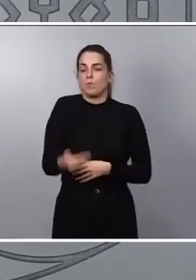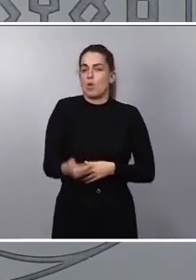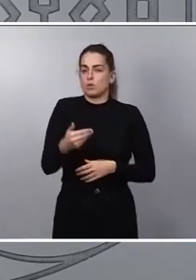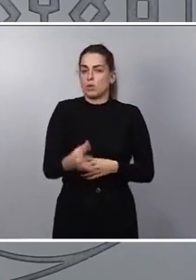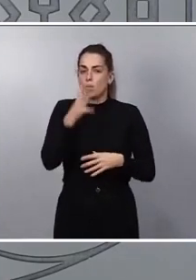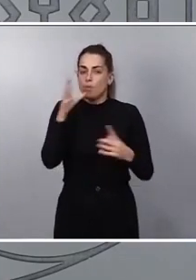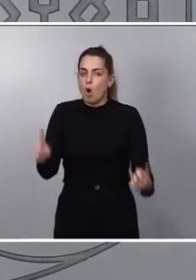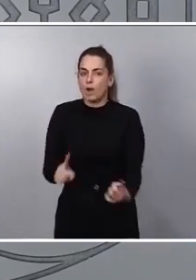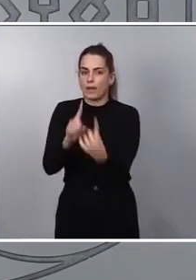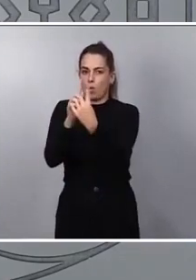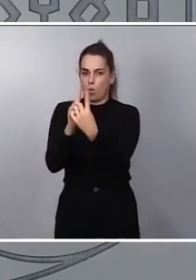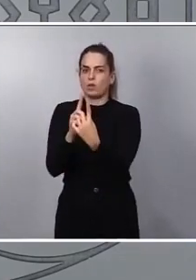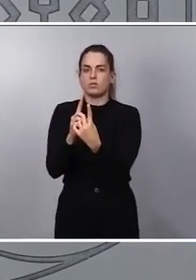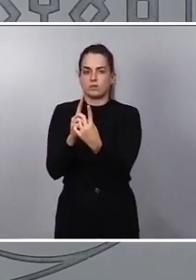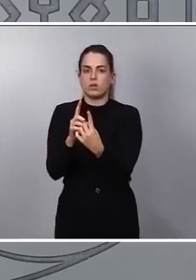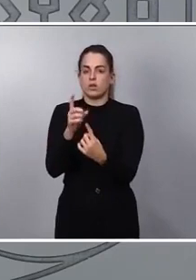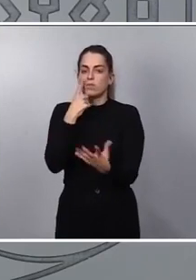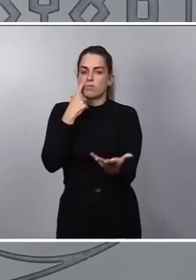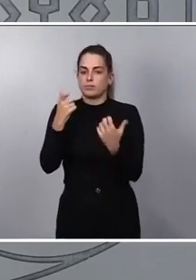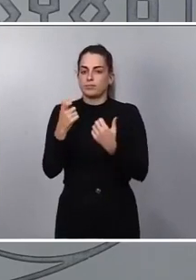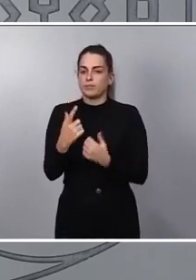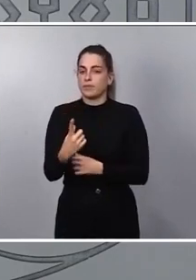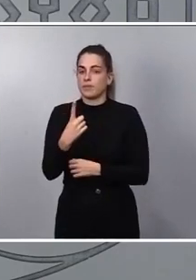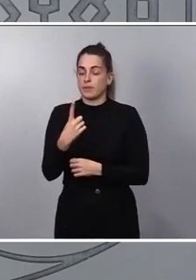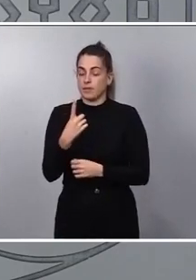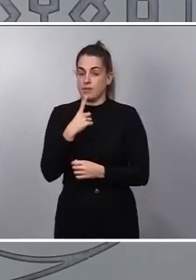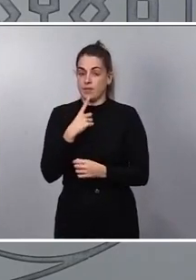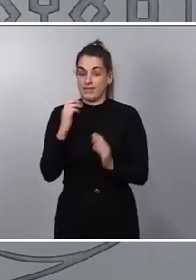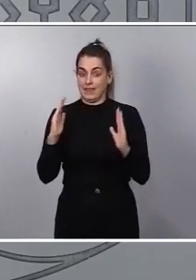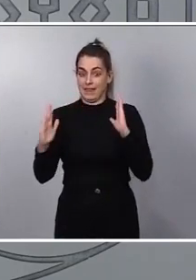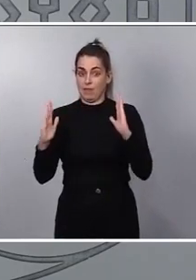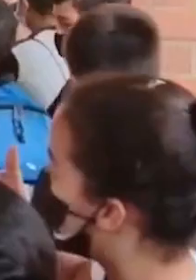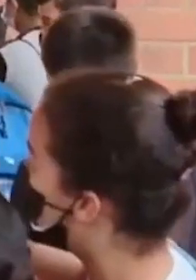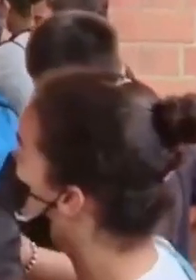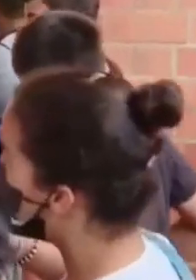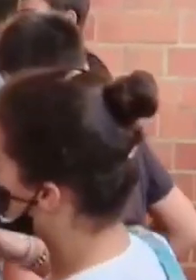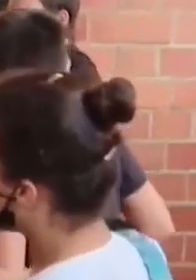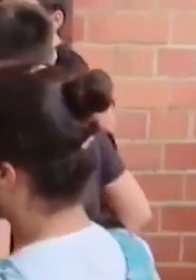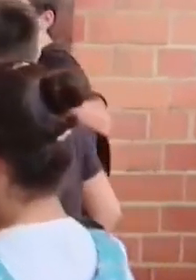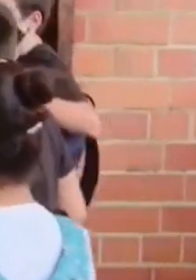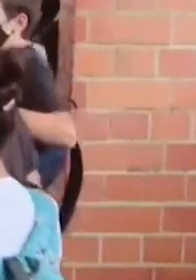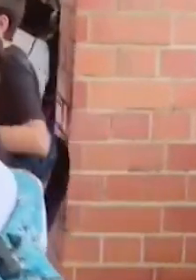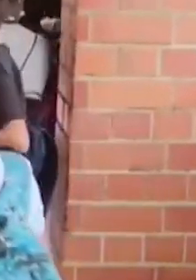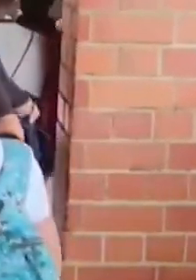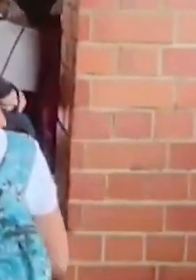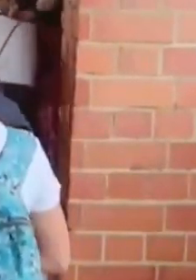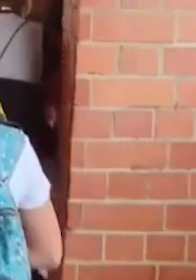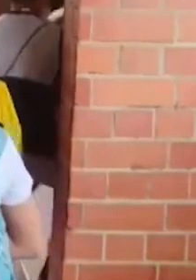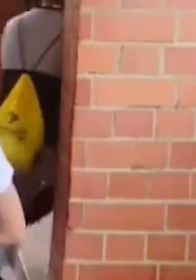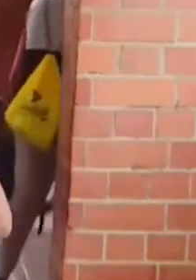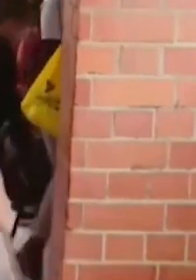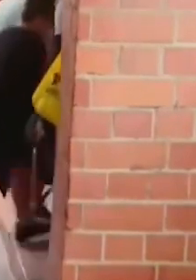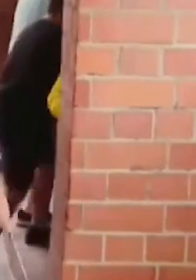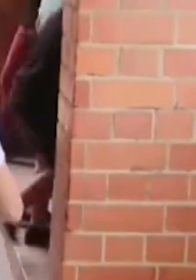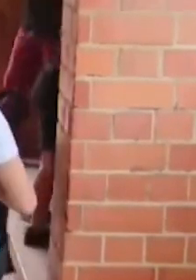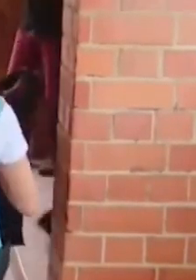apertura de todos los centros educativos y la máxima presencialidad a partir del 10 de enero se intensificará la comunicación y difusión